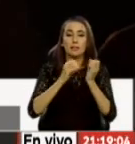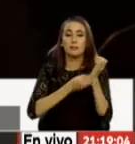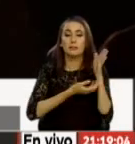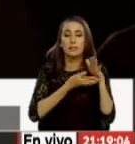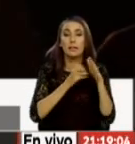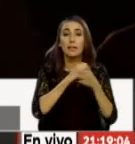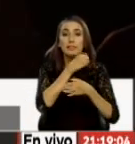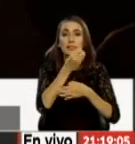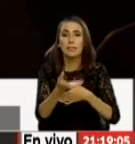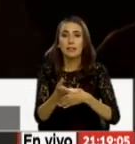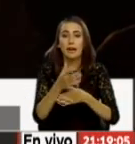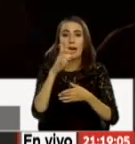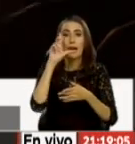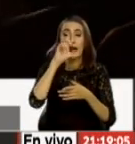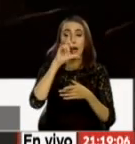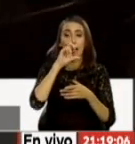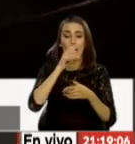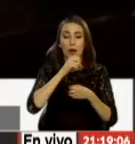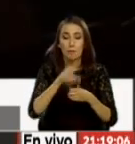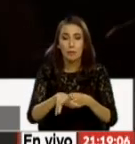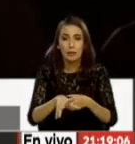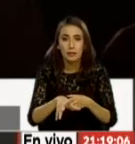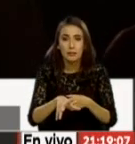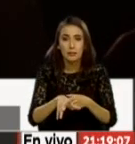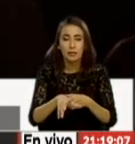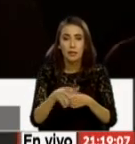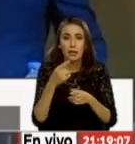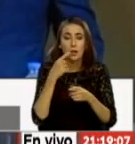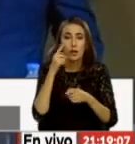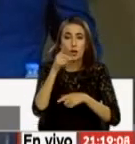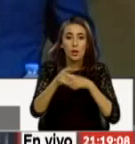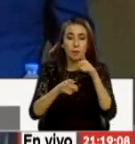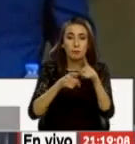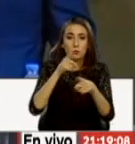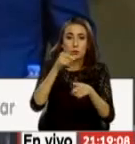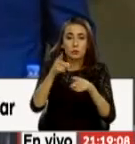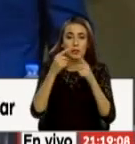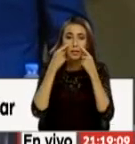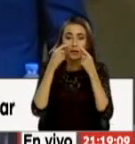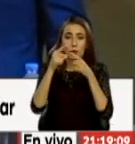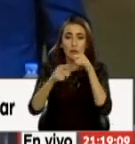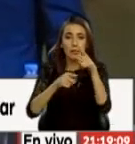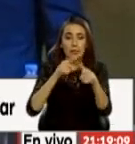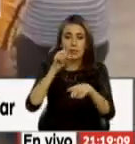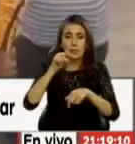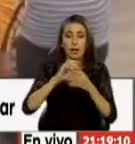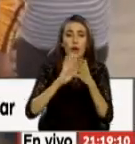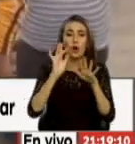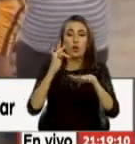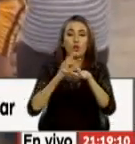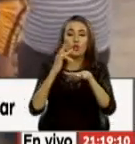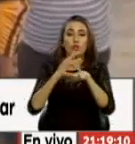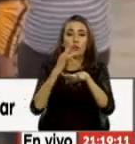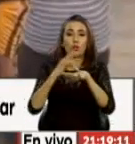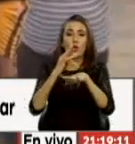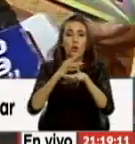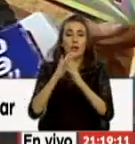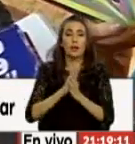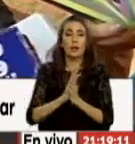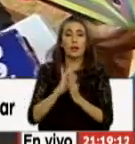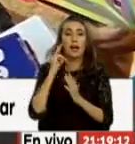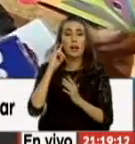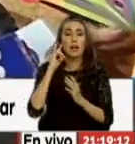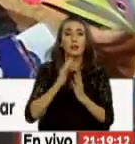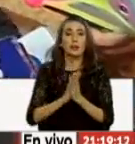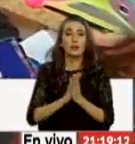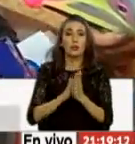propósito y comienza con la punta del dedo a señalar. A raíz de estos casos, el Ministerio de Educación toma correctivos.